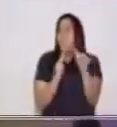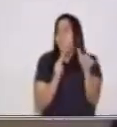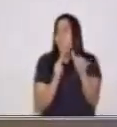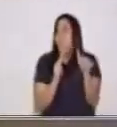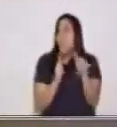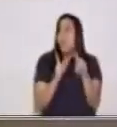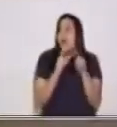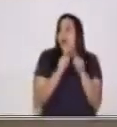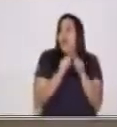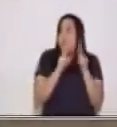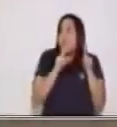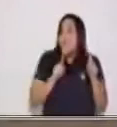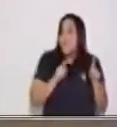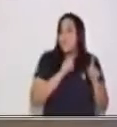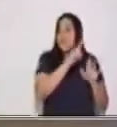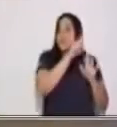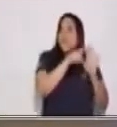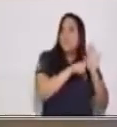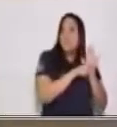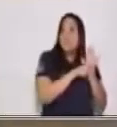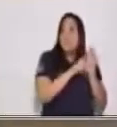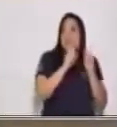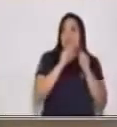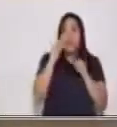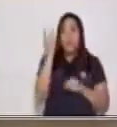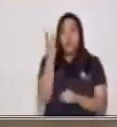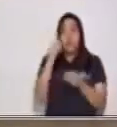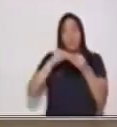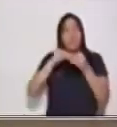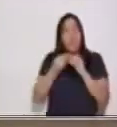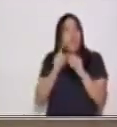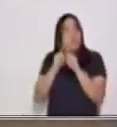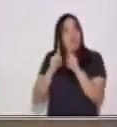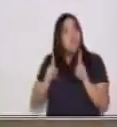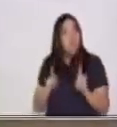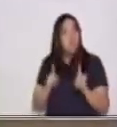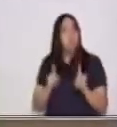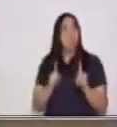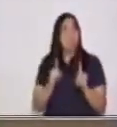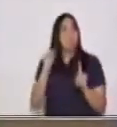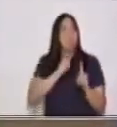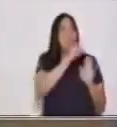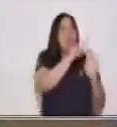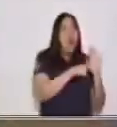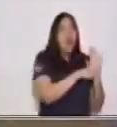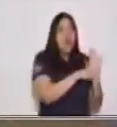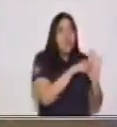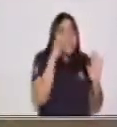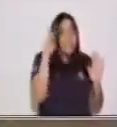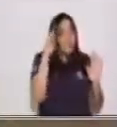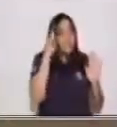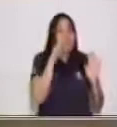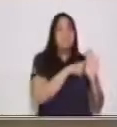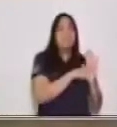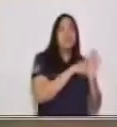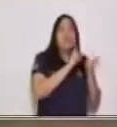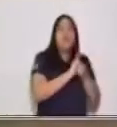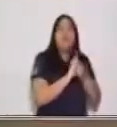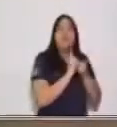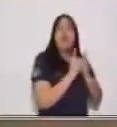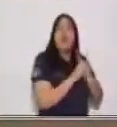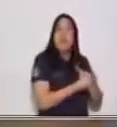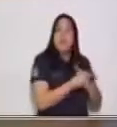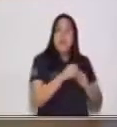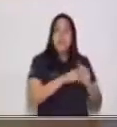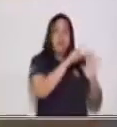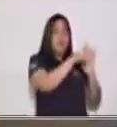La diferencia de dos números. Es una resta. Vamos a cambiar únicamente